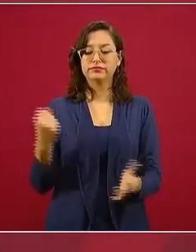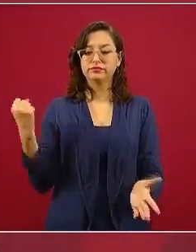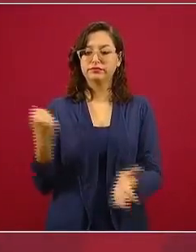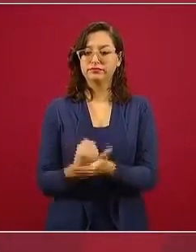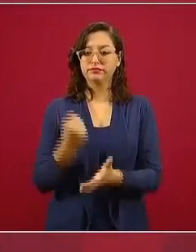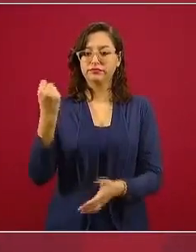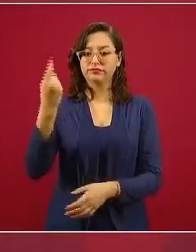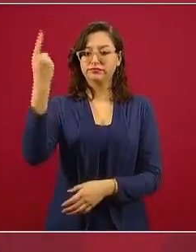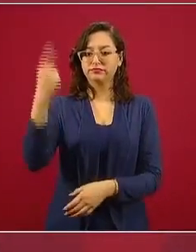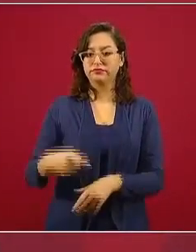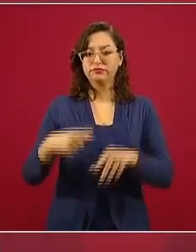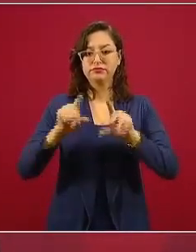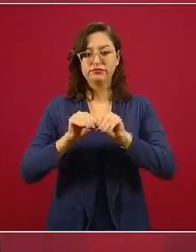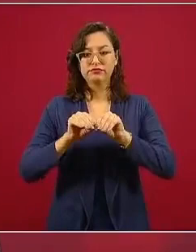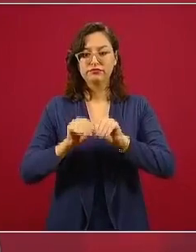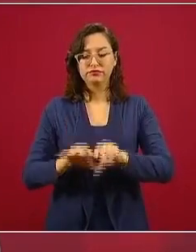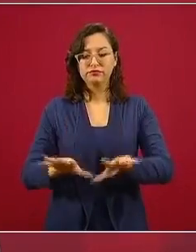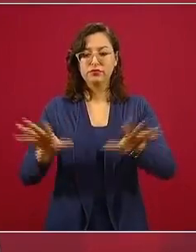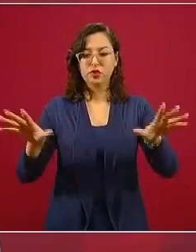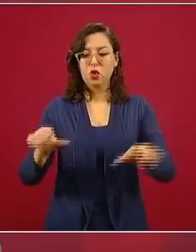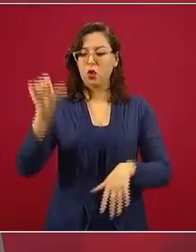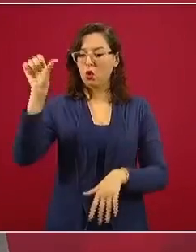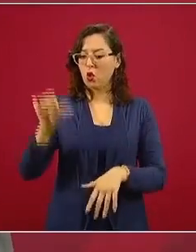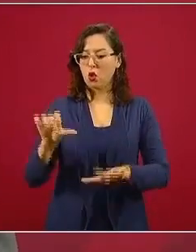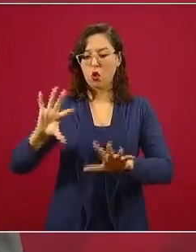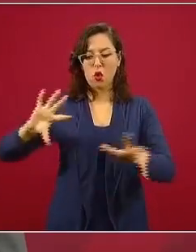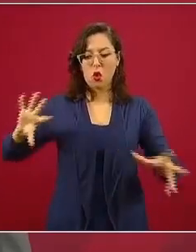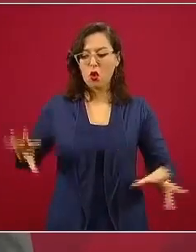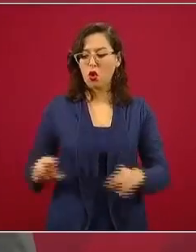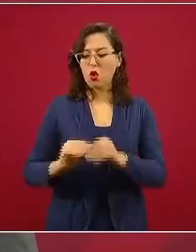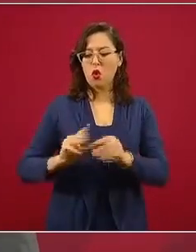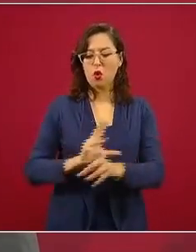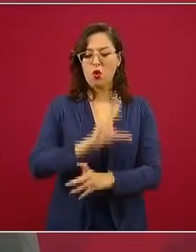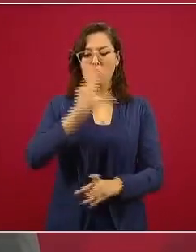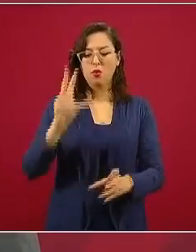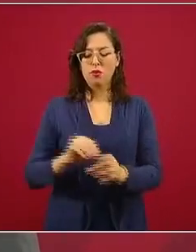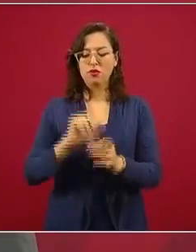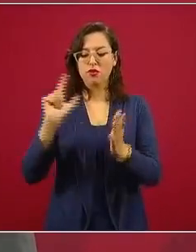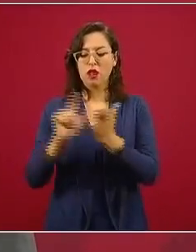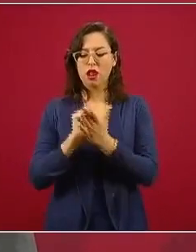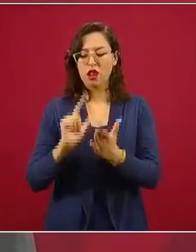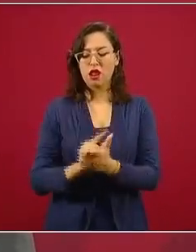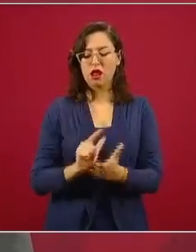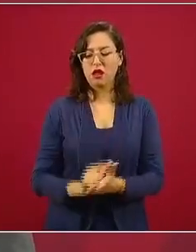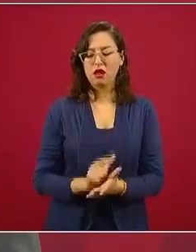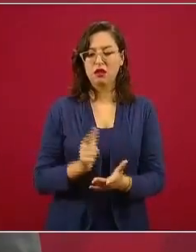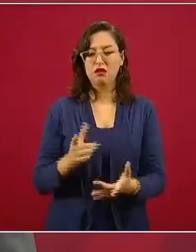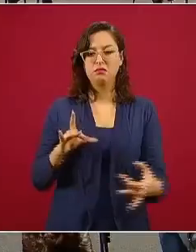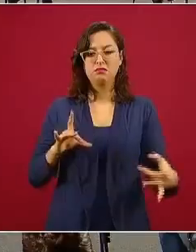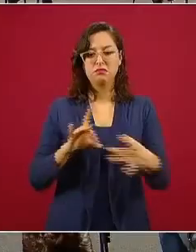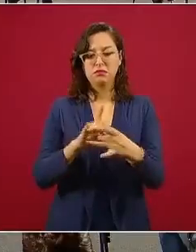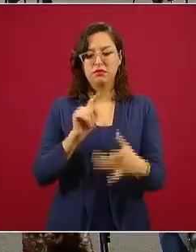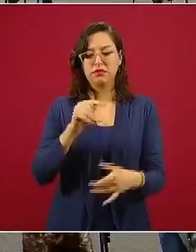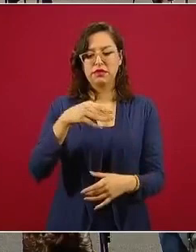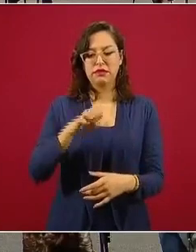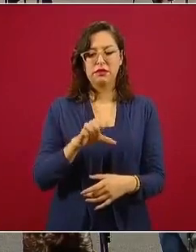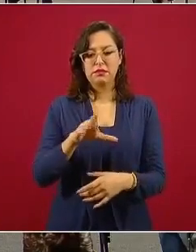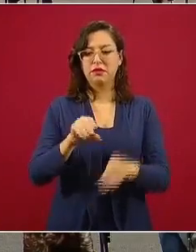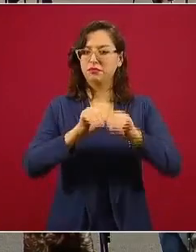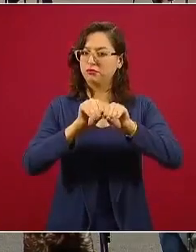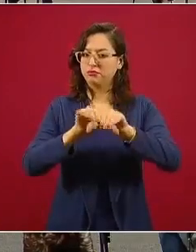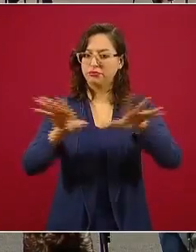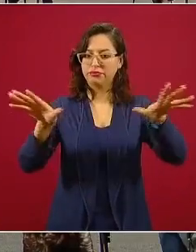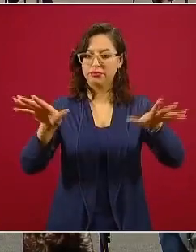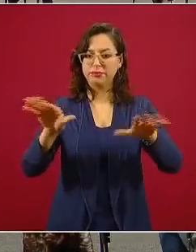decretará y publicará el día de hoy todo lo que sea conducente a este tratado. Es todo, señor presidente.